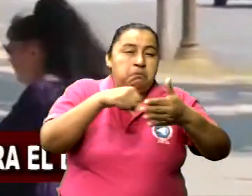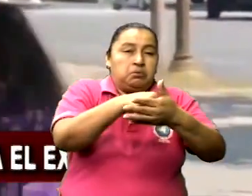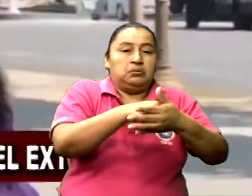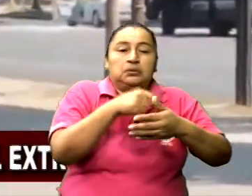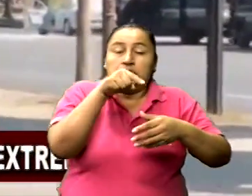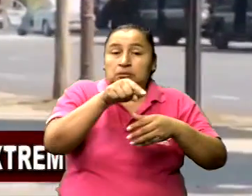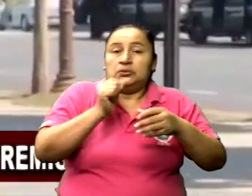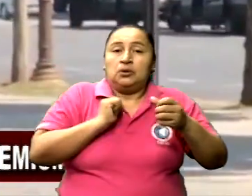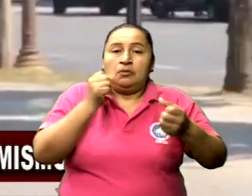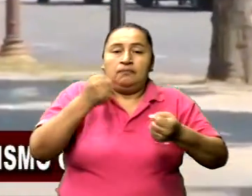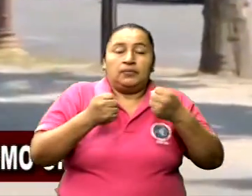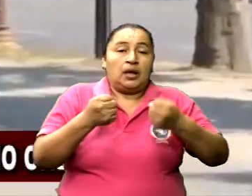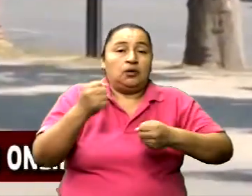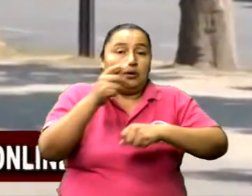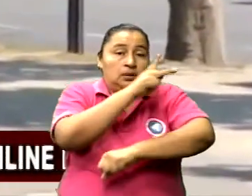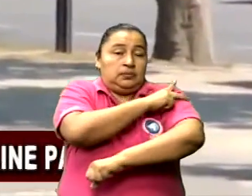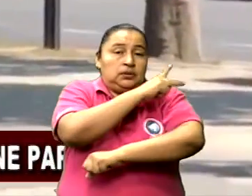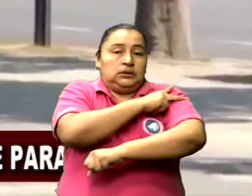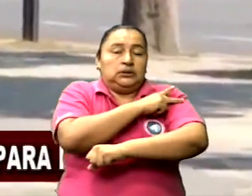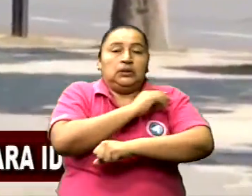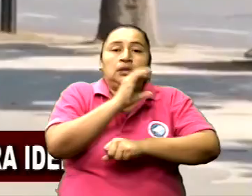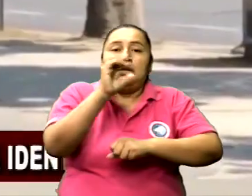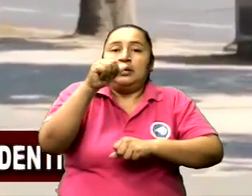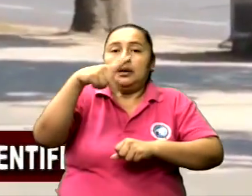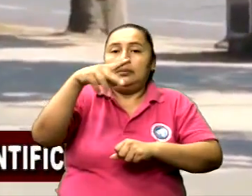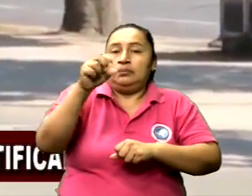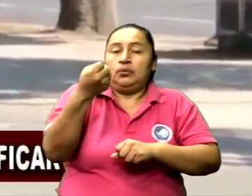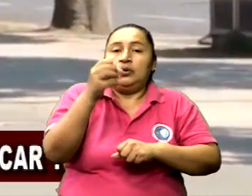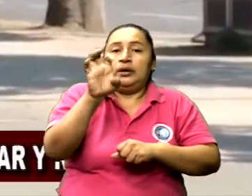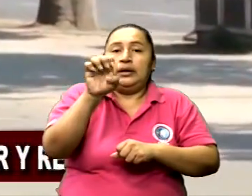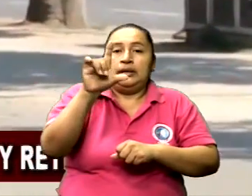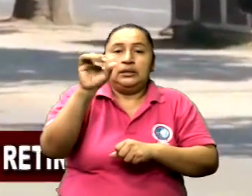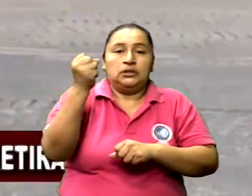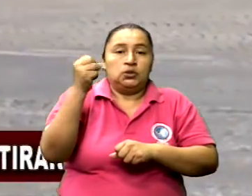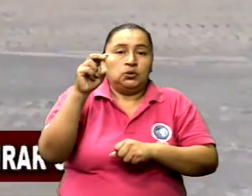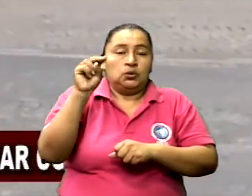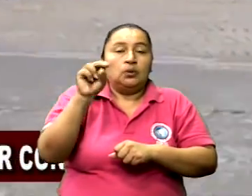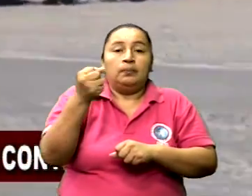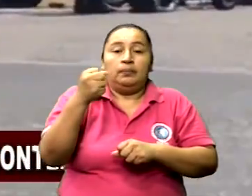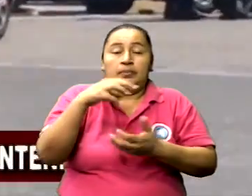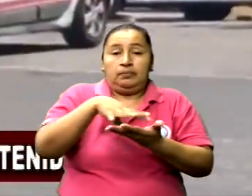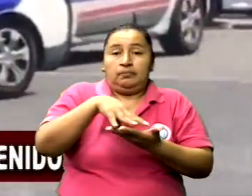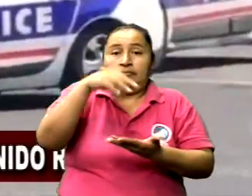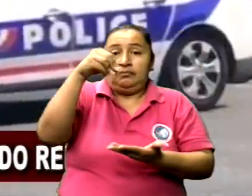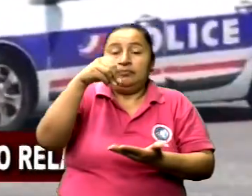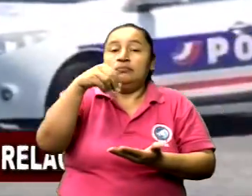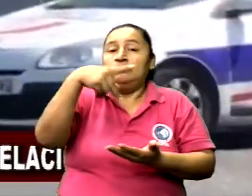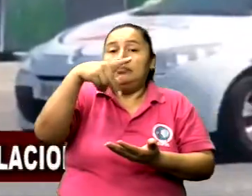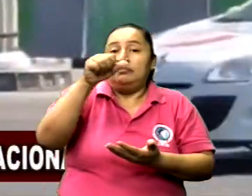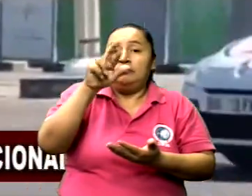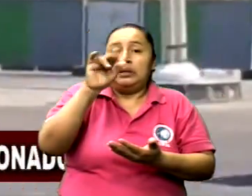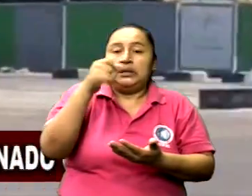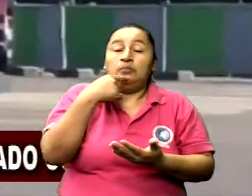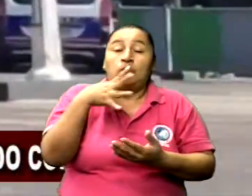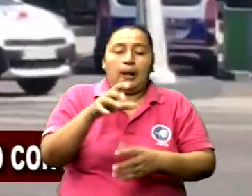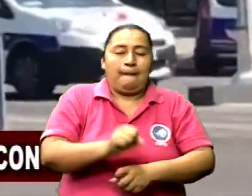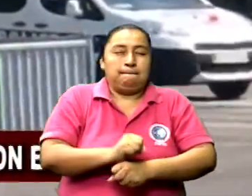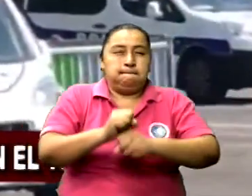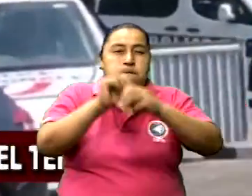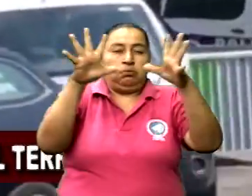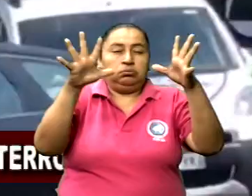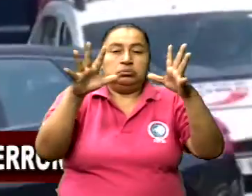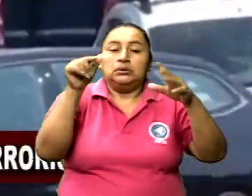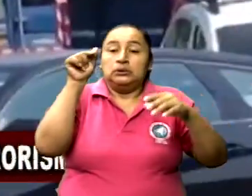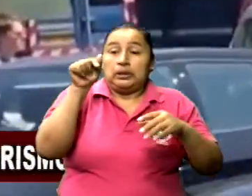un vehículo policial en los Campos Elíseos de París, provocando una fuerte explosión.